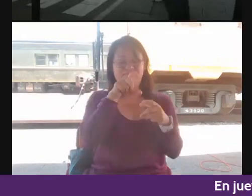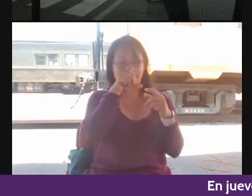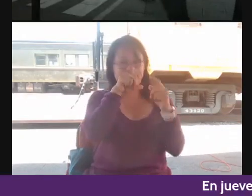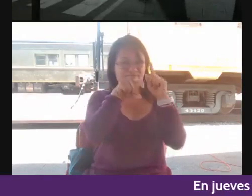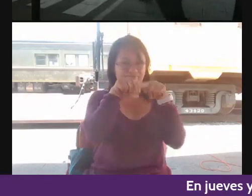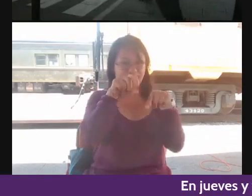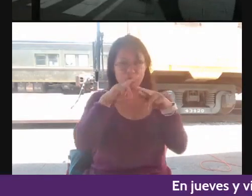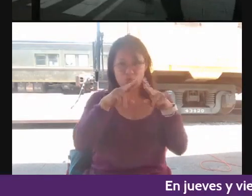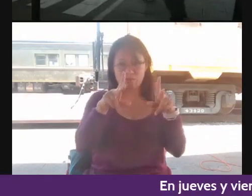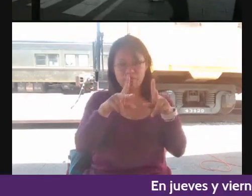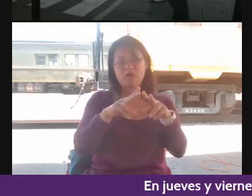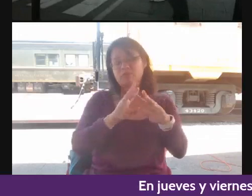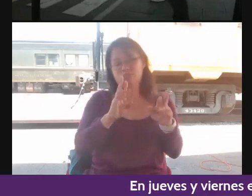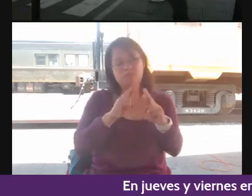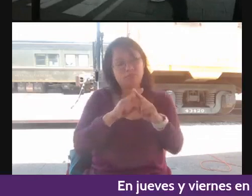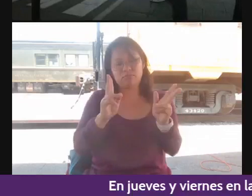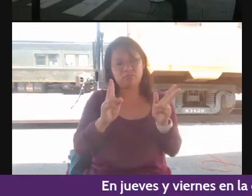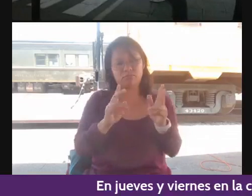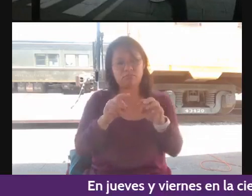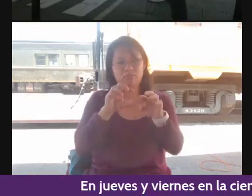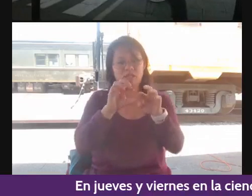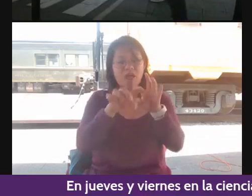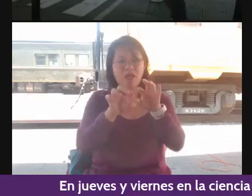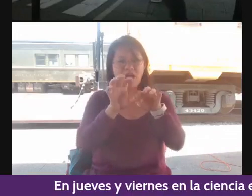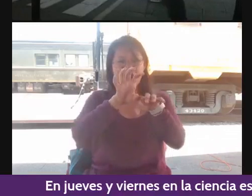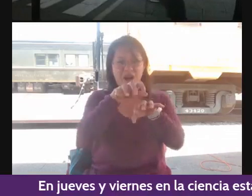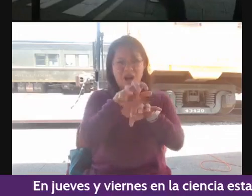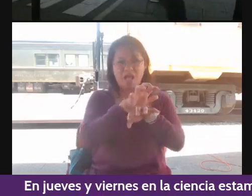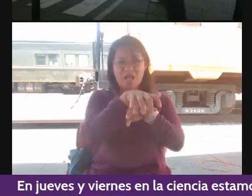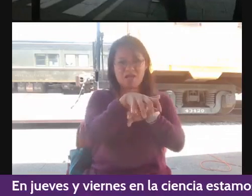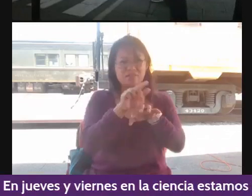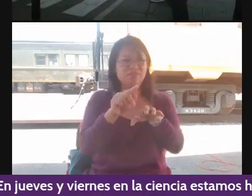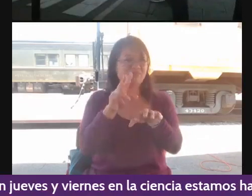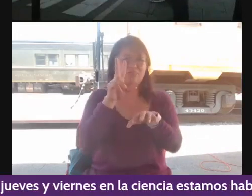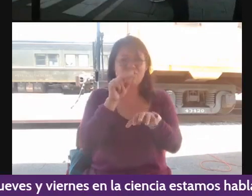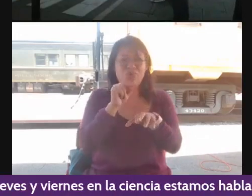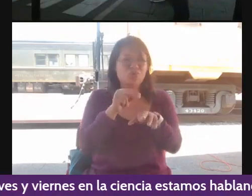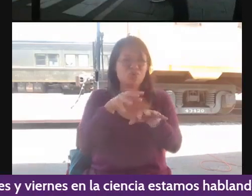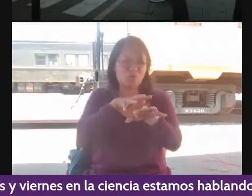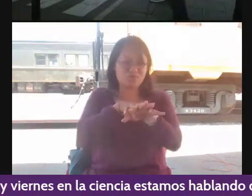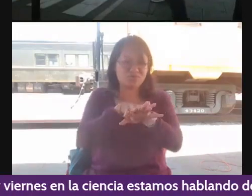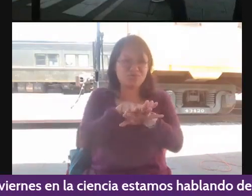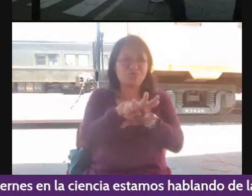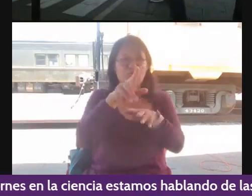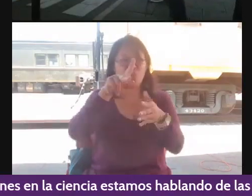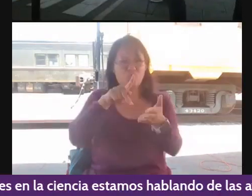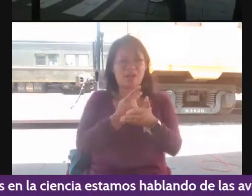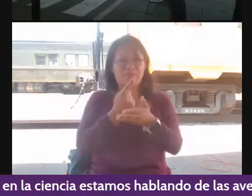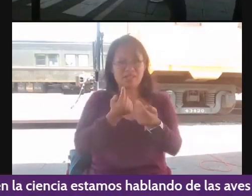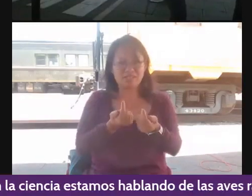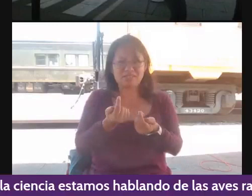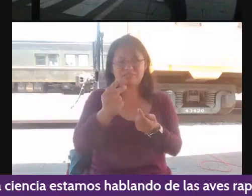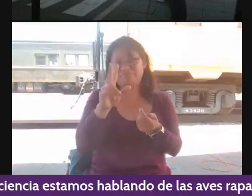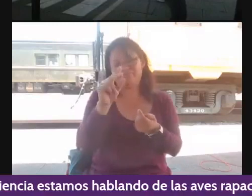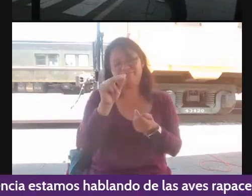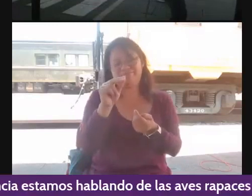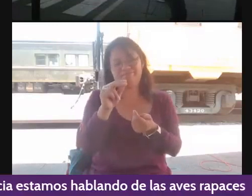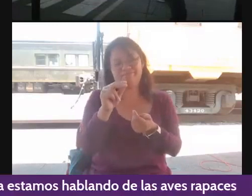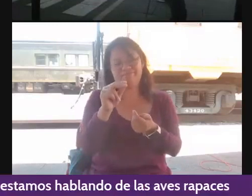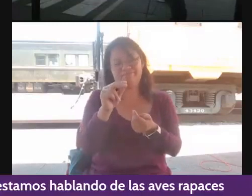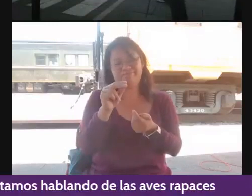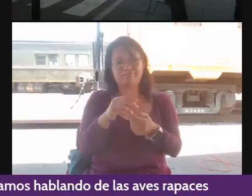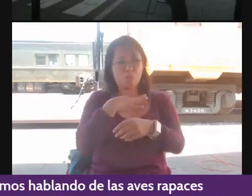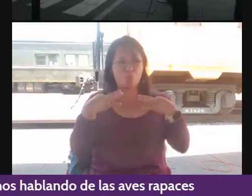pico. Si se arrancan las garras, hay una probabilidad de que ya no le vuelvan a crecer bien las garras, ¿no? Porque se la arrancó completa. Si se arranca todas